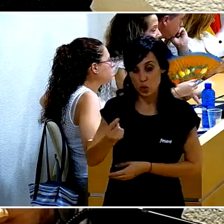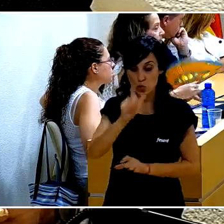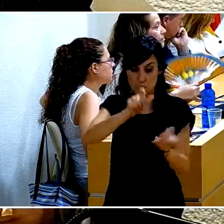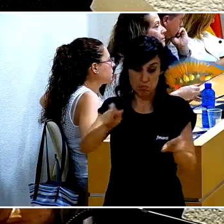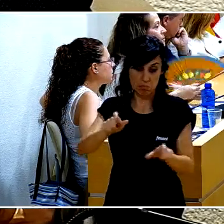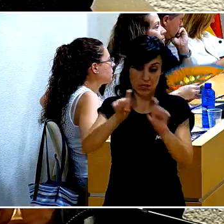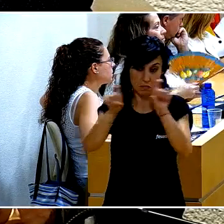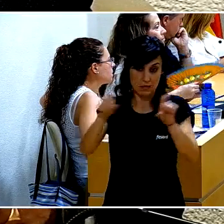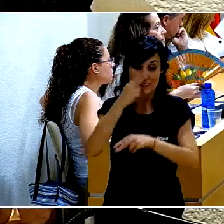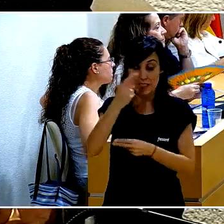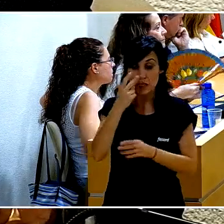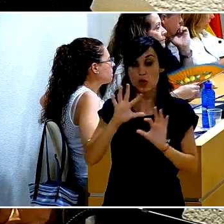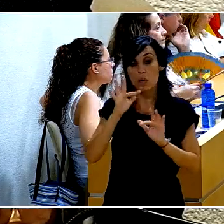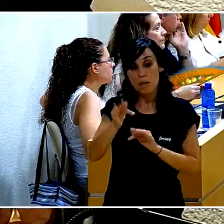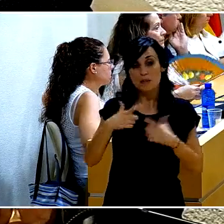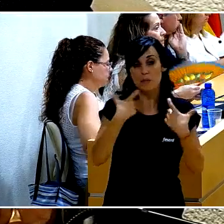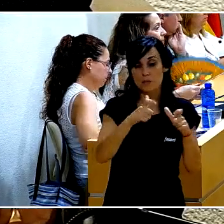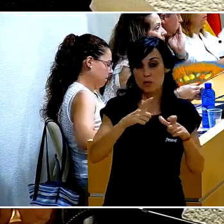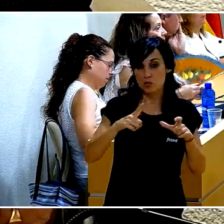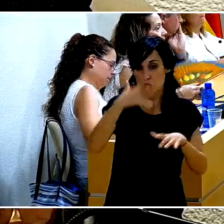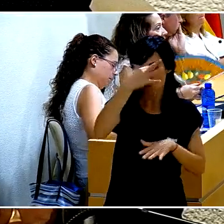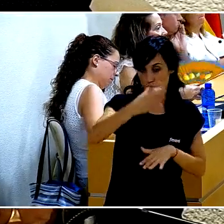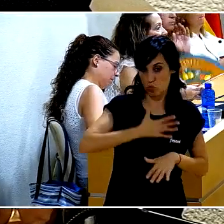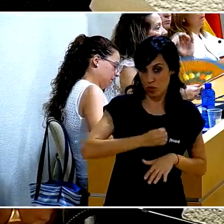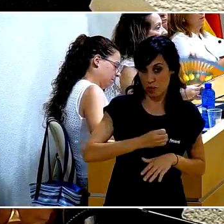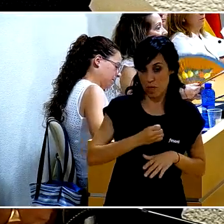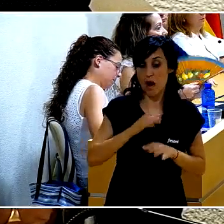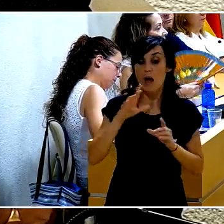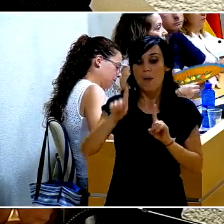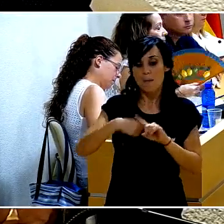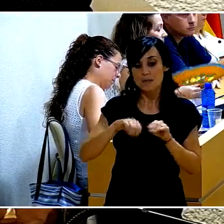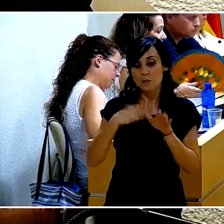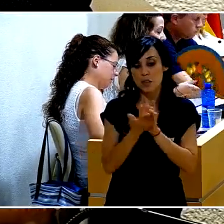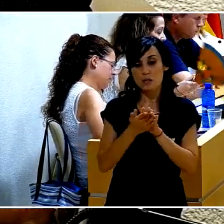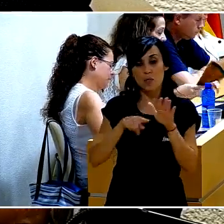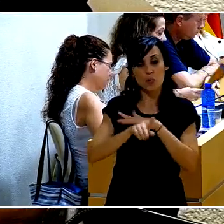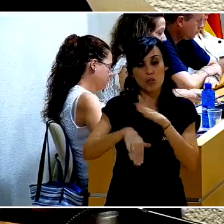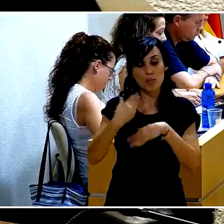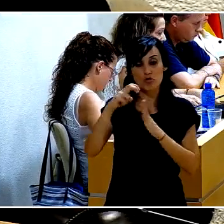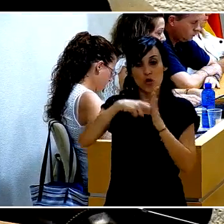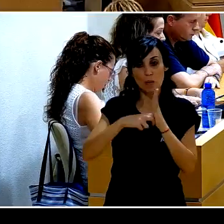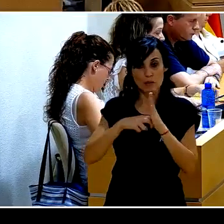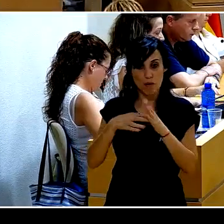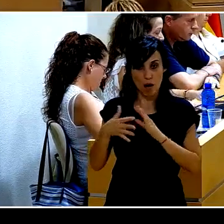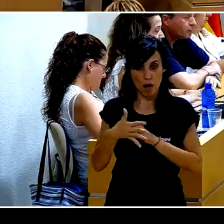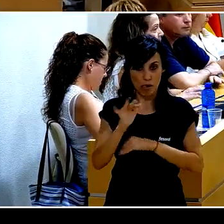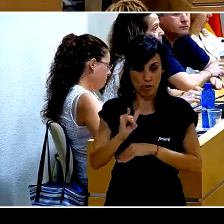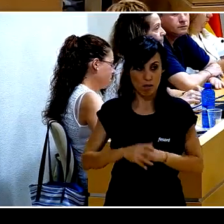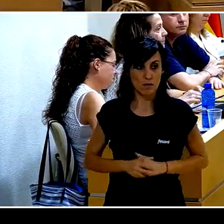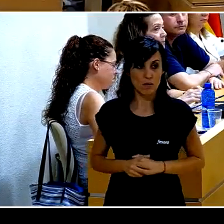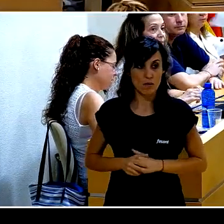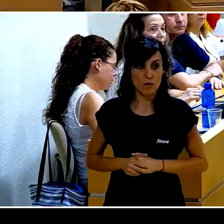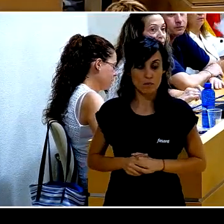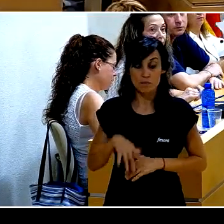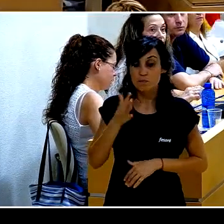y a los departamentos municipales implicados y seguir en el expediente el procedimiento establecido por la normativa vigente. Vale.